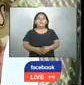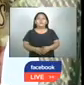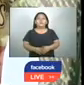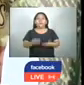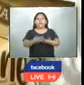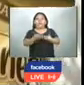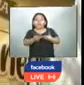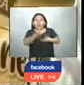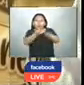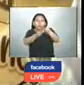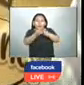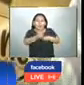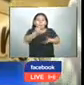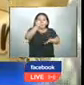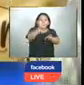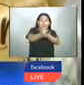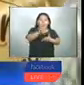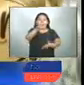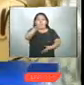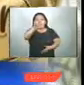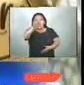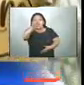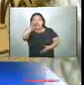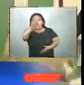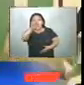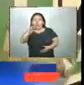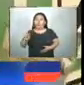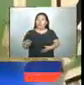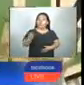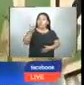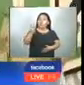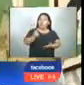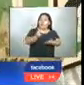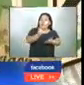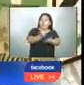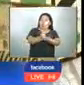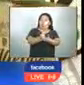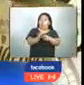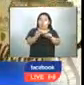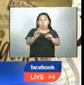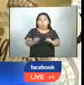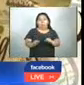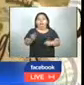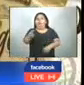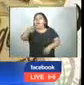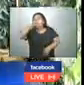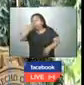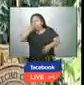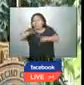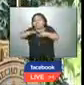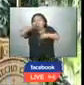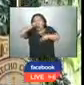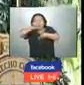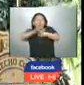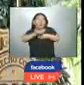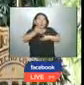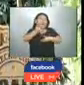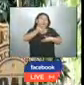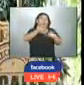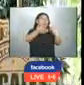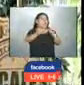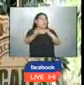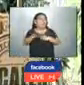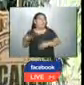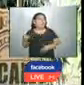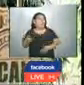Productos Alimenticios Diana lanzó Orígenes, una nueva marca que amplía la oferta de snacks para satisfacer el gusto y necesidades